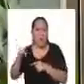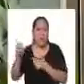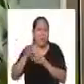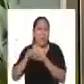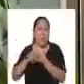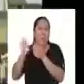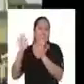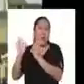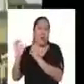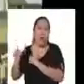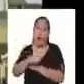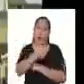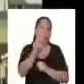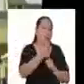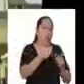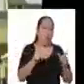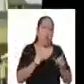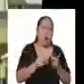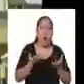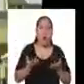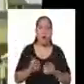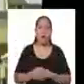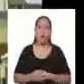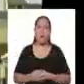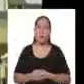peligroso eso que otros, ¿no?